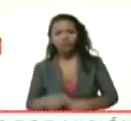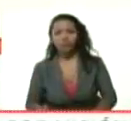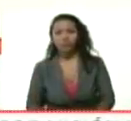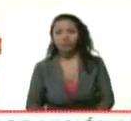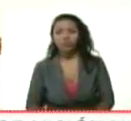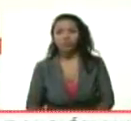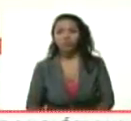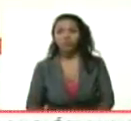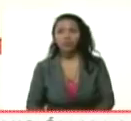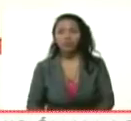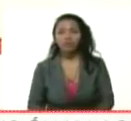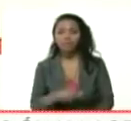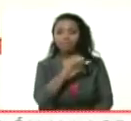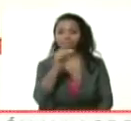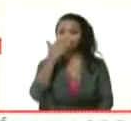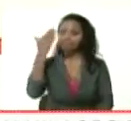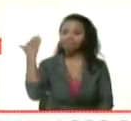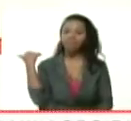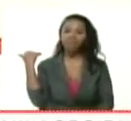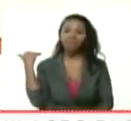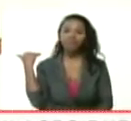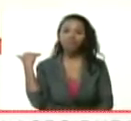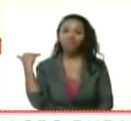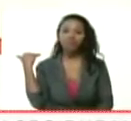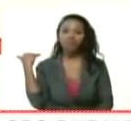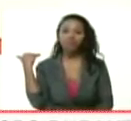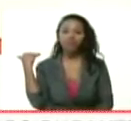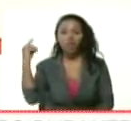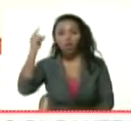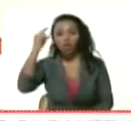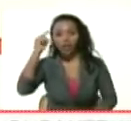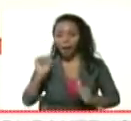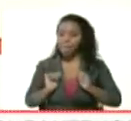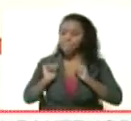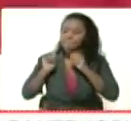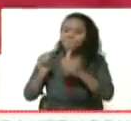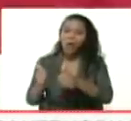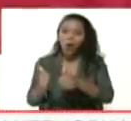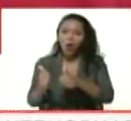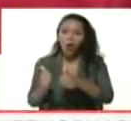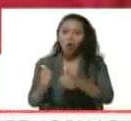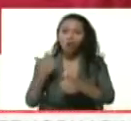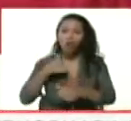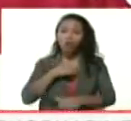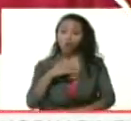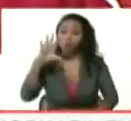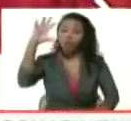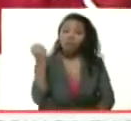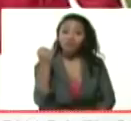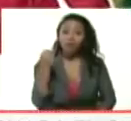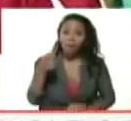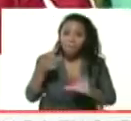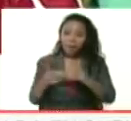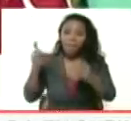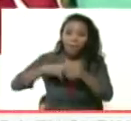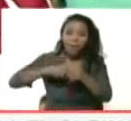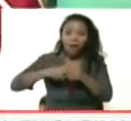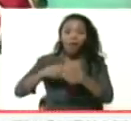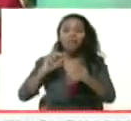la semana pasada, que fue los días de inicio, logramos carnetizar